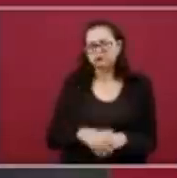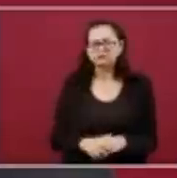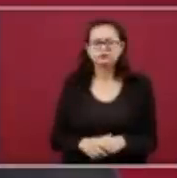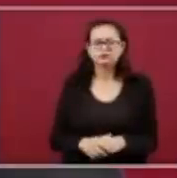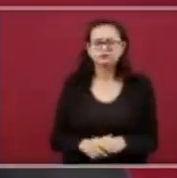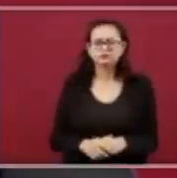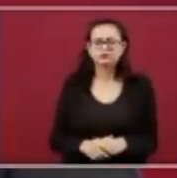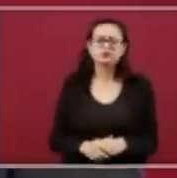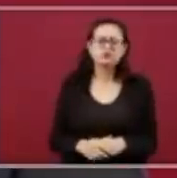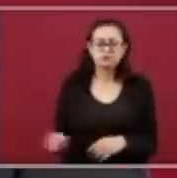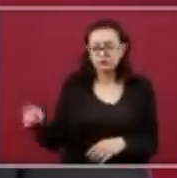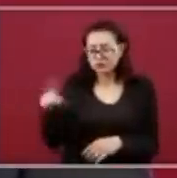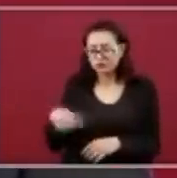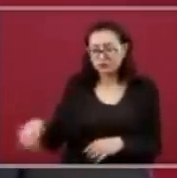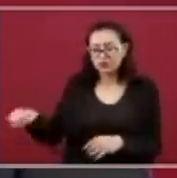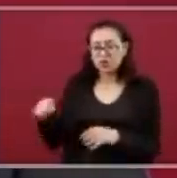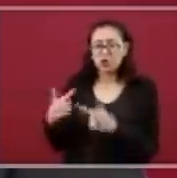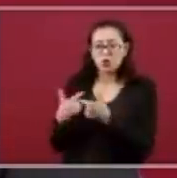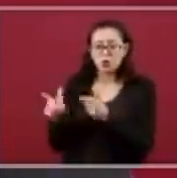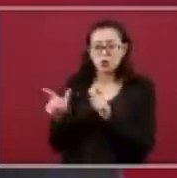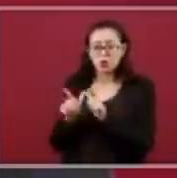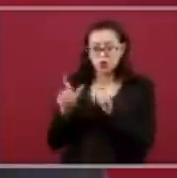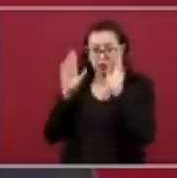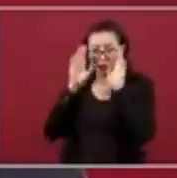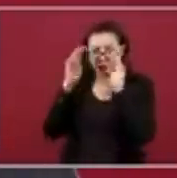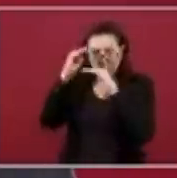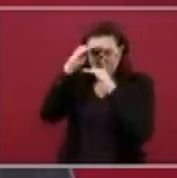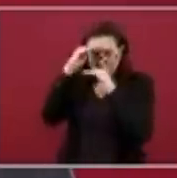podrían los conservadores,